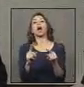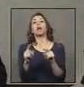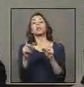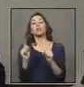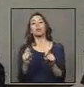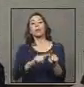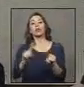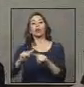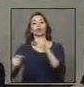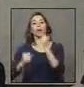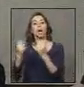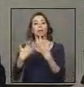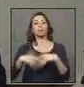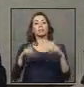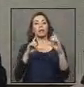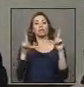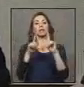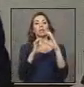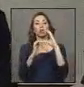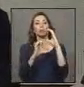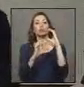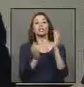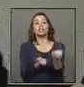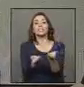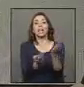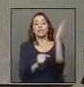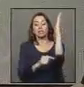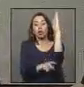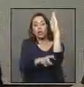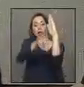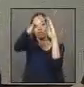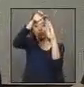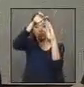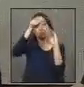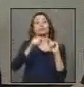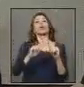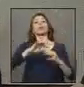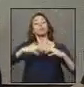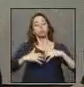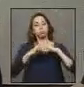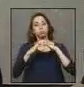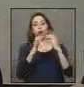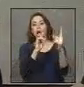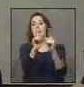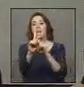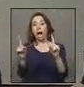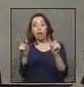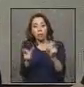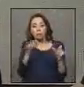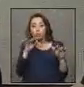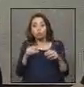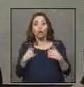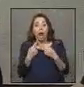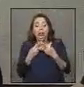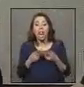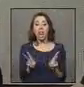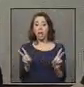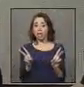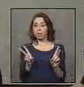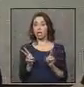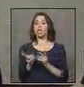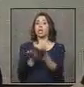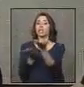telecomunicaciones y, en definitiva, fortalece la libertad que tiene cada uno de los usuarios de los